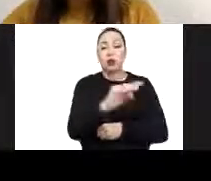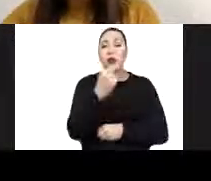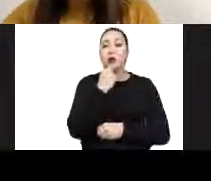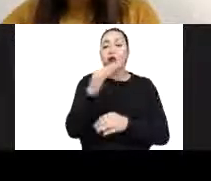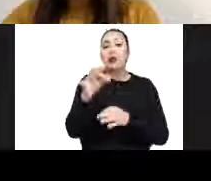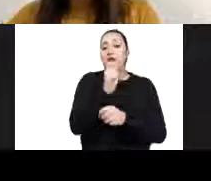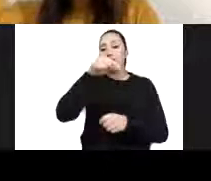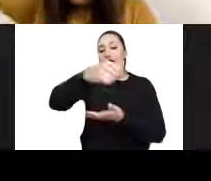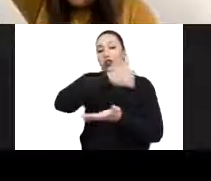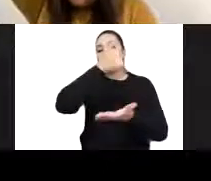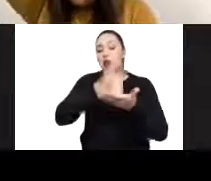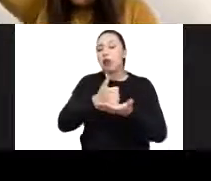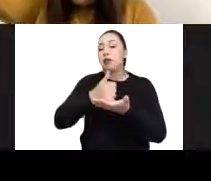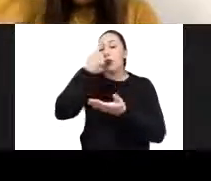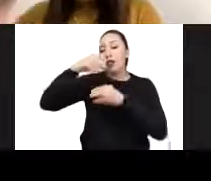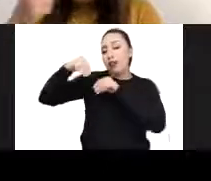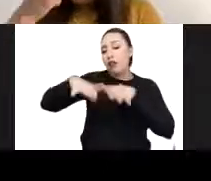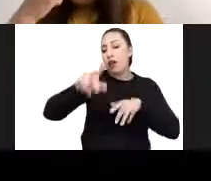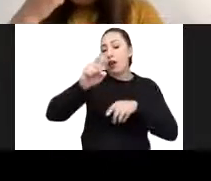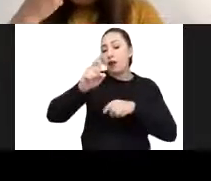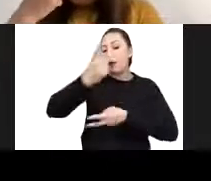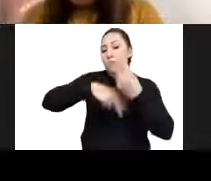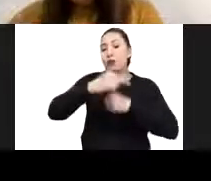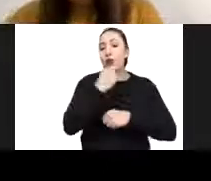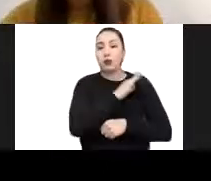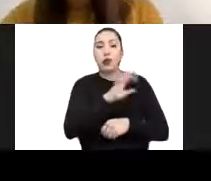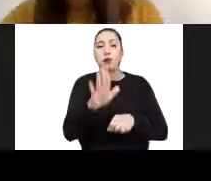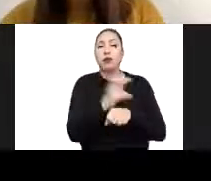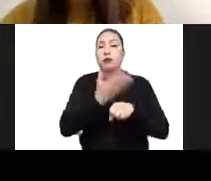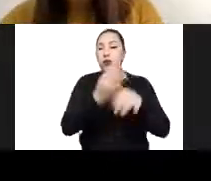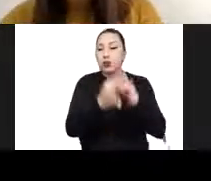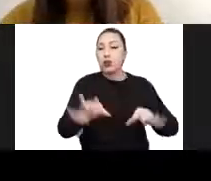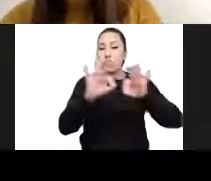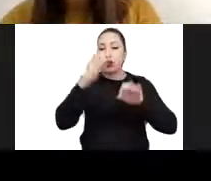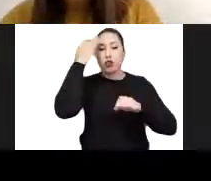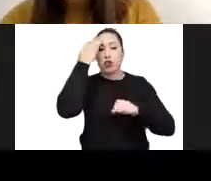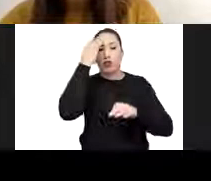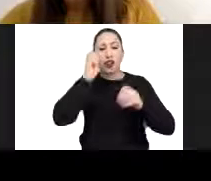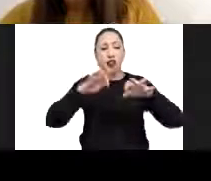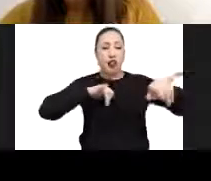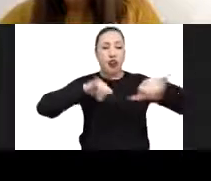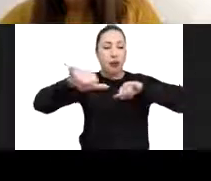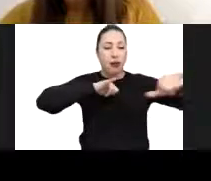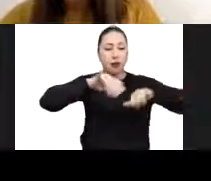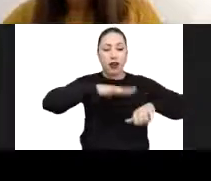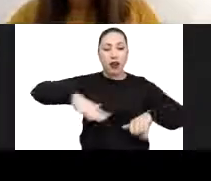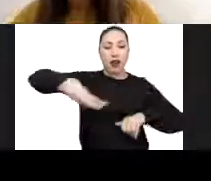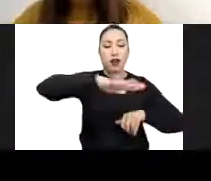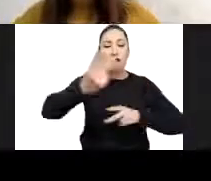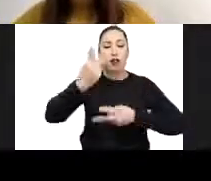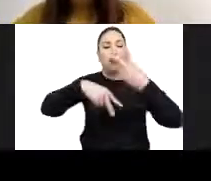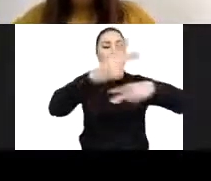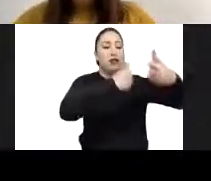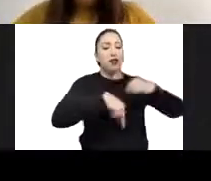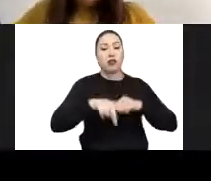esta gran urbe, ¿no? Por ello es muy importante conocer el territorio, así como la dinámica hidráulica de la cuenca, es decir,